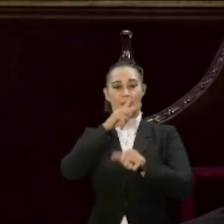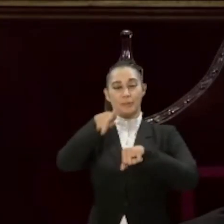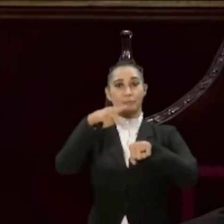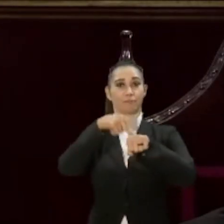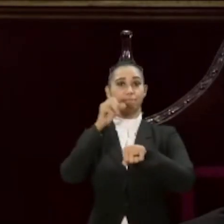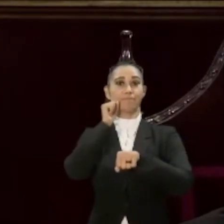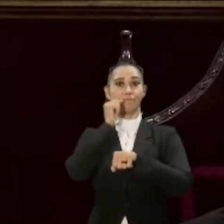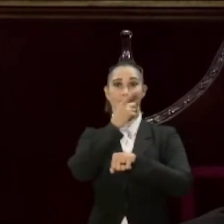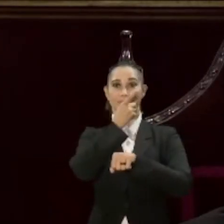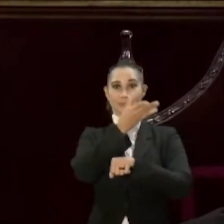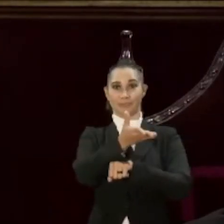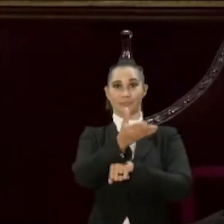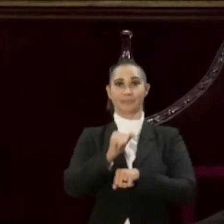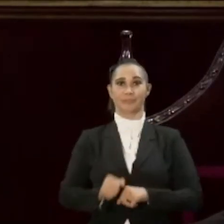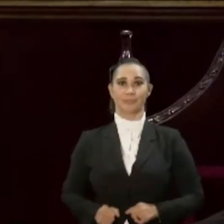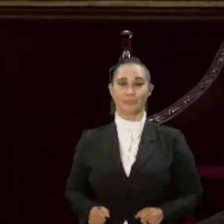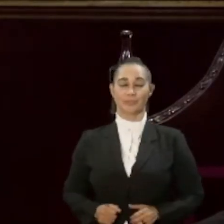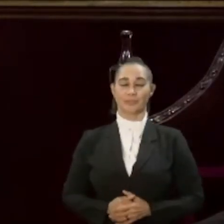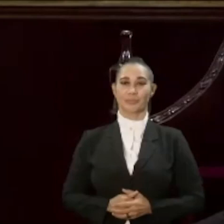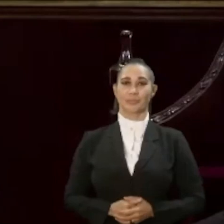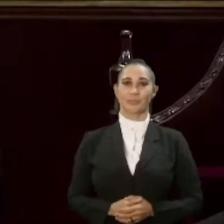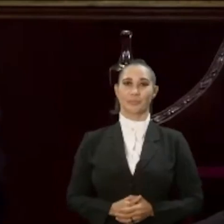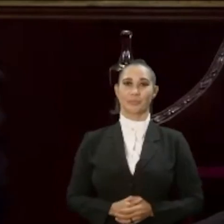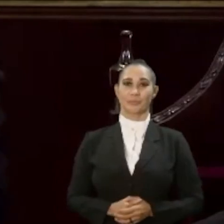Santo Domingo.